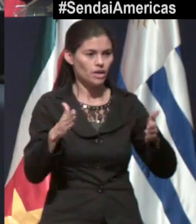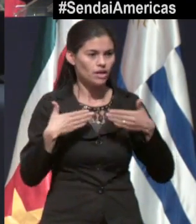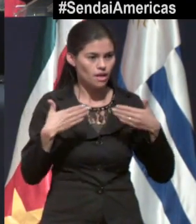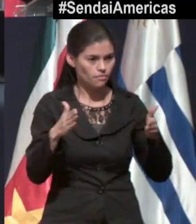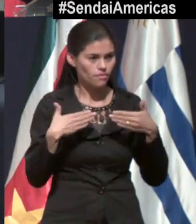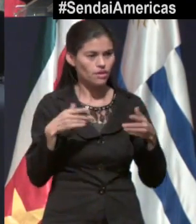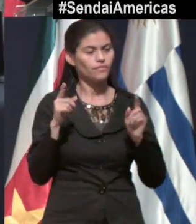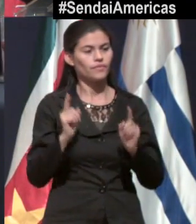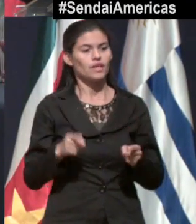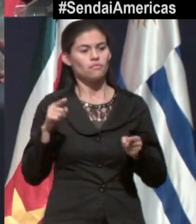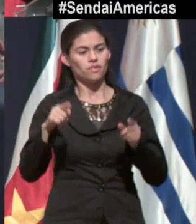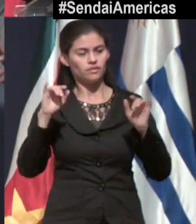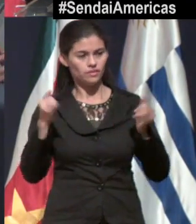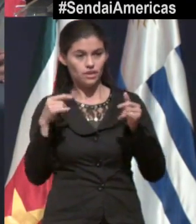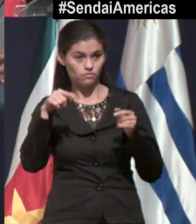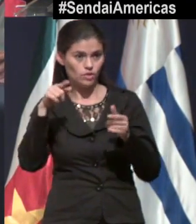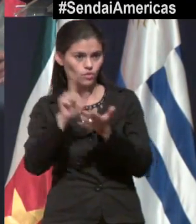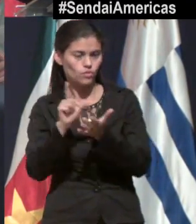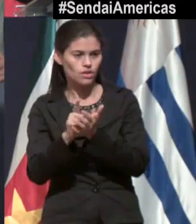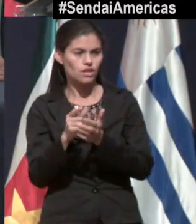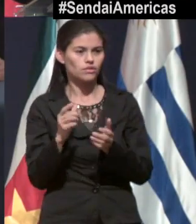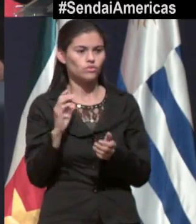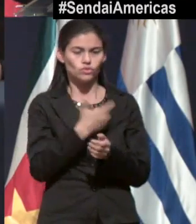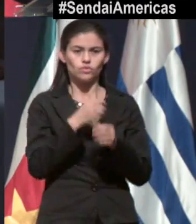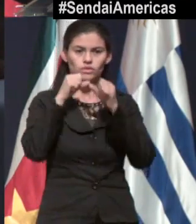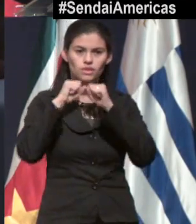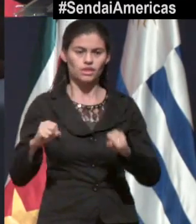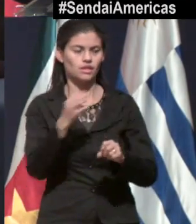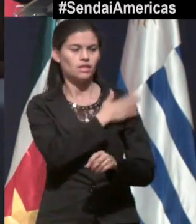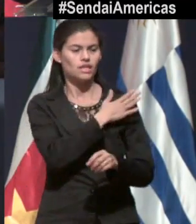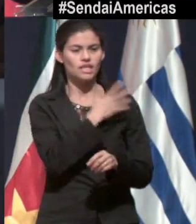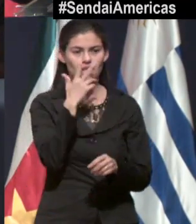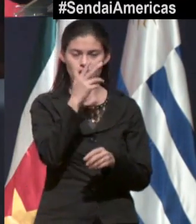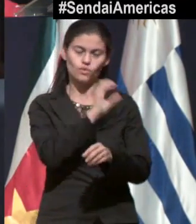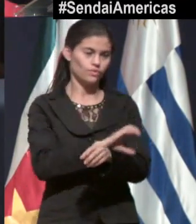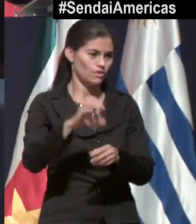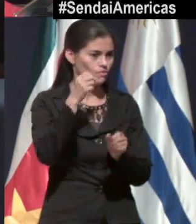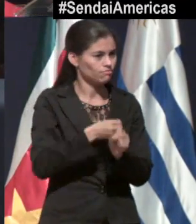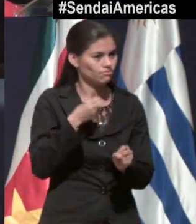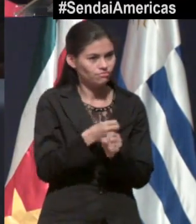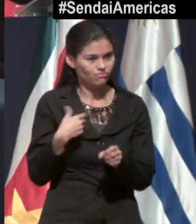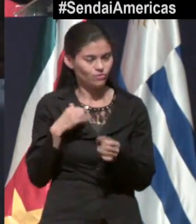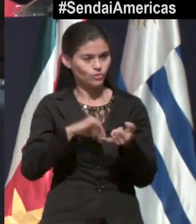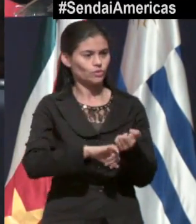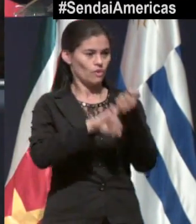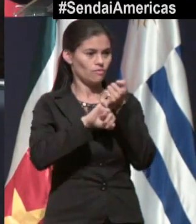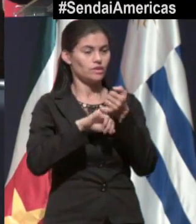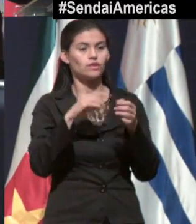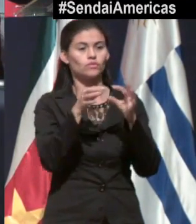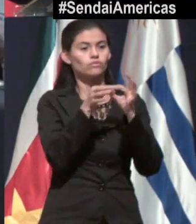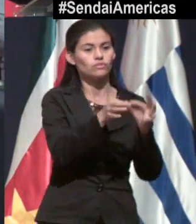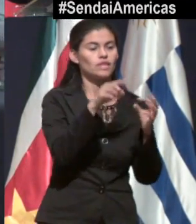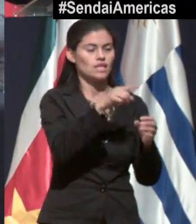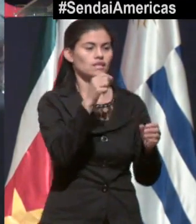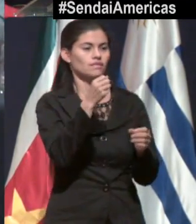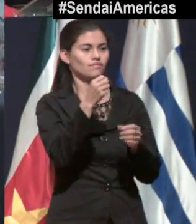en sucesivas sesiones de esa plataforma, nuestra Secretaría General se propone continuar trabajando con la Secretaría de la